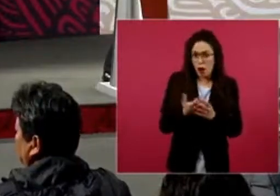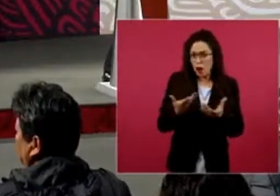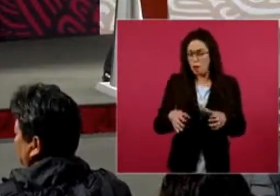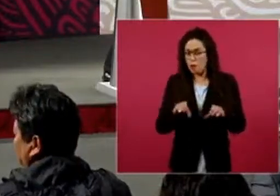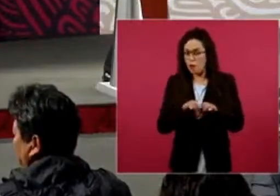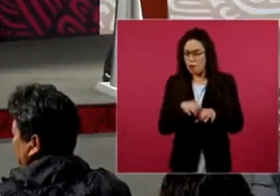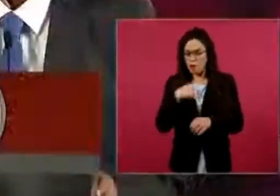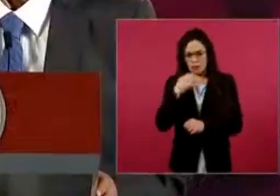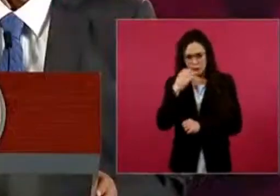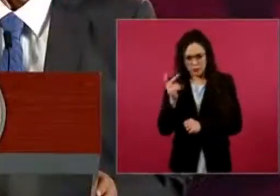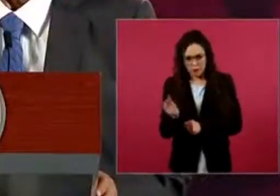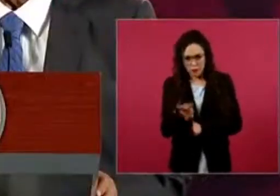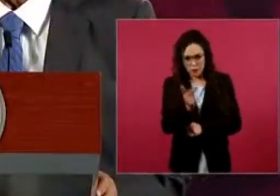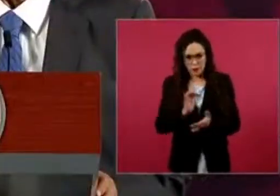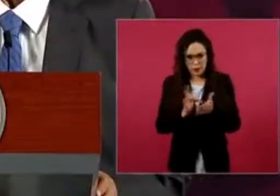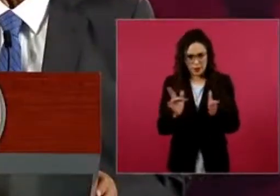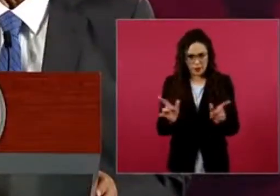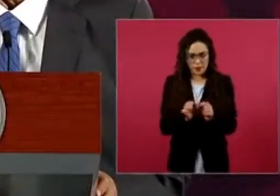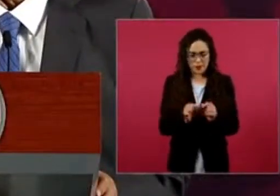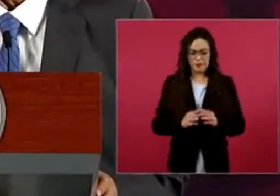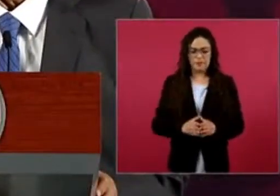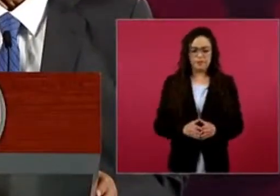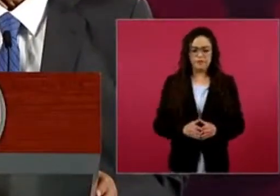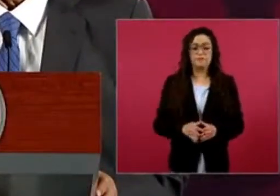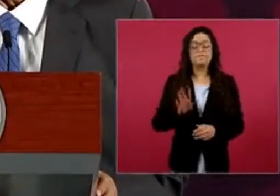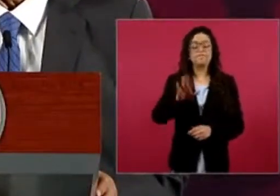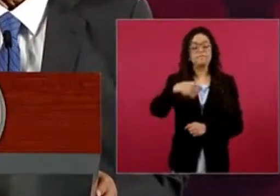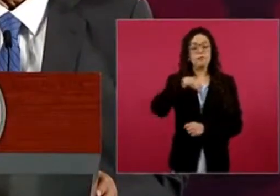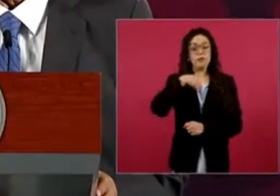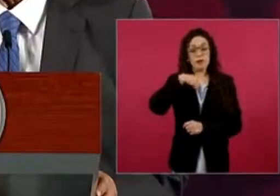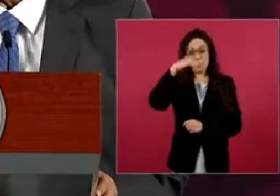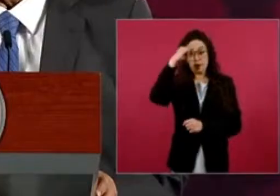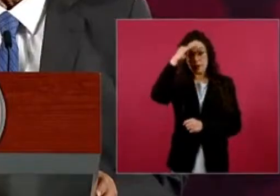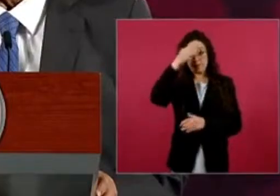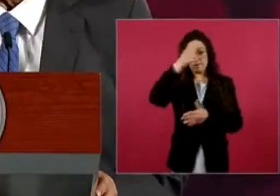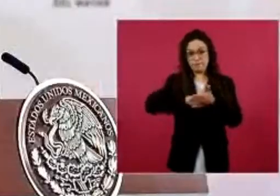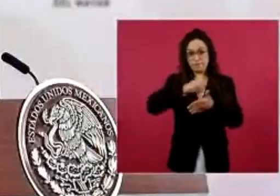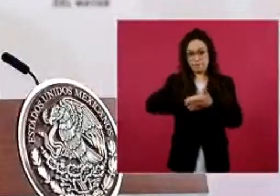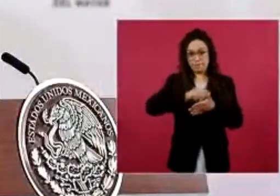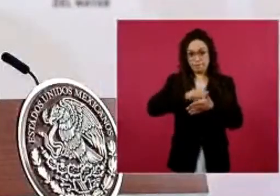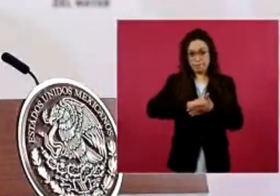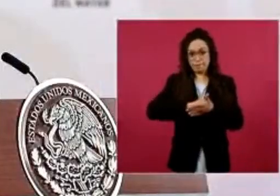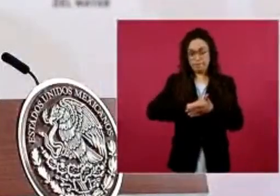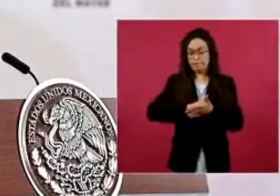porque no haya aumentos en los impuestos,